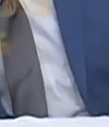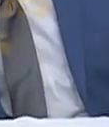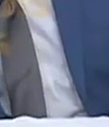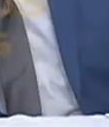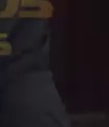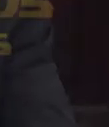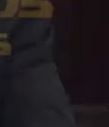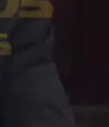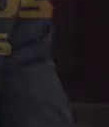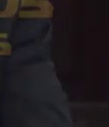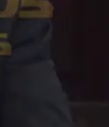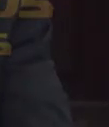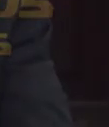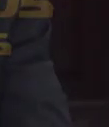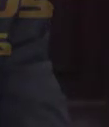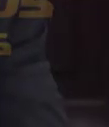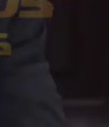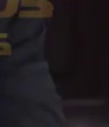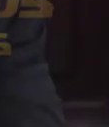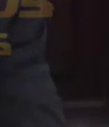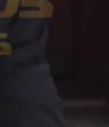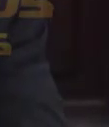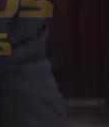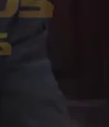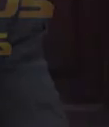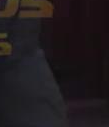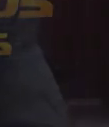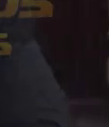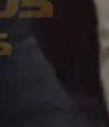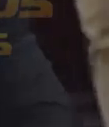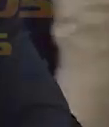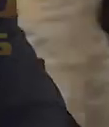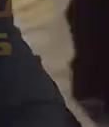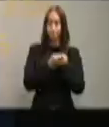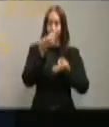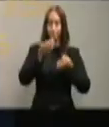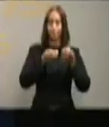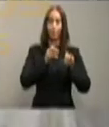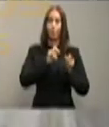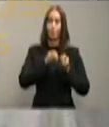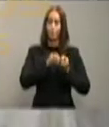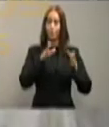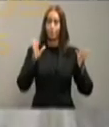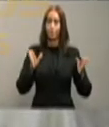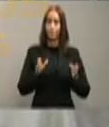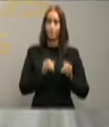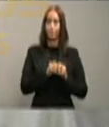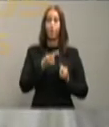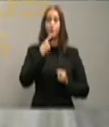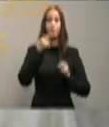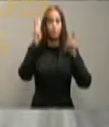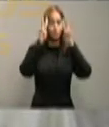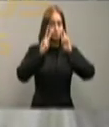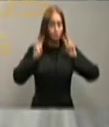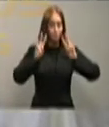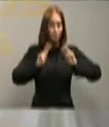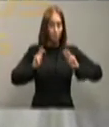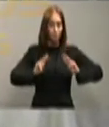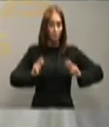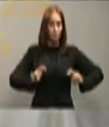un mayor presupuesto del Estado, como salud y educación. Estas auditorías no se